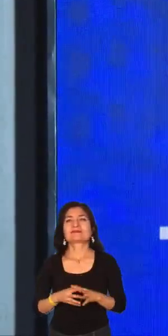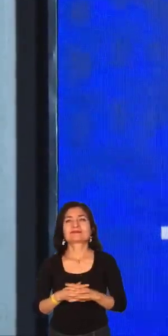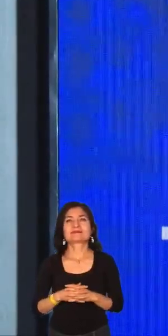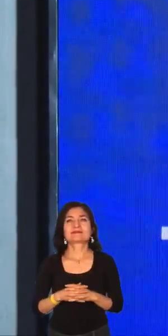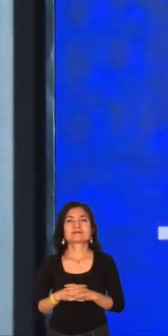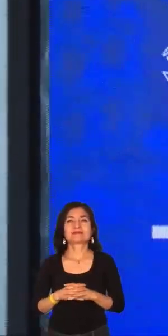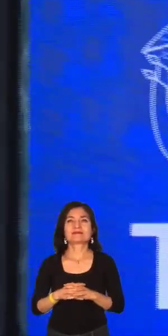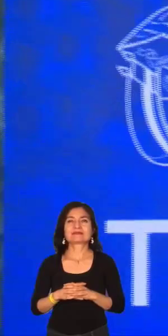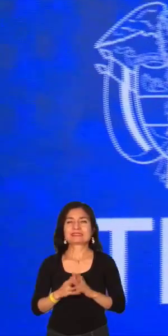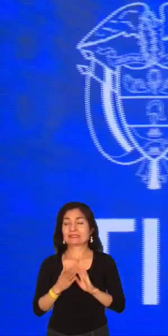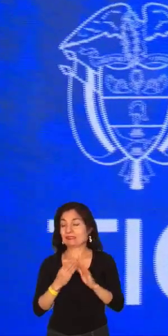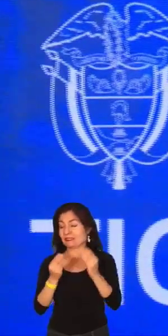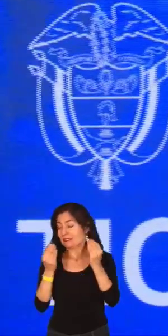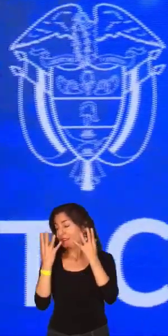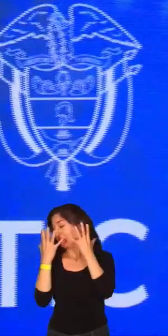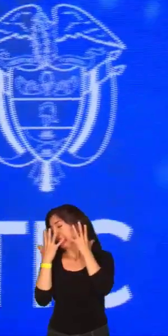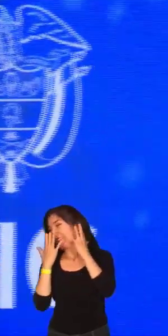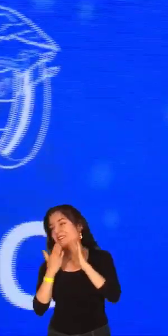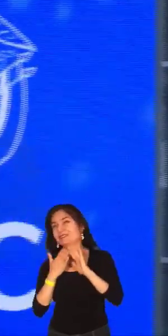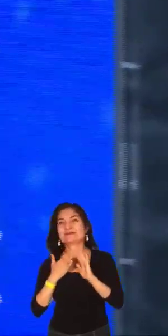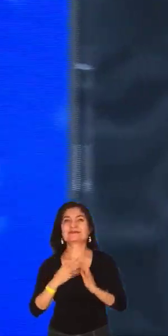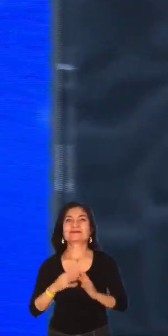Es que me deslumbra un poco la…